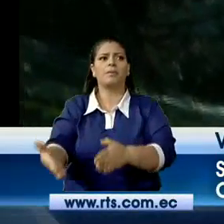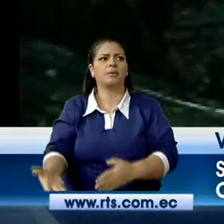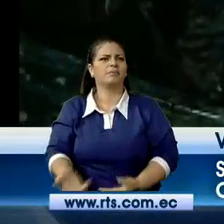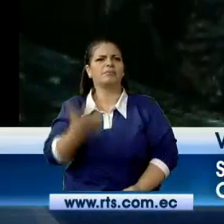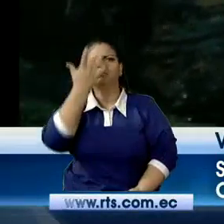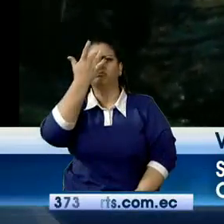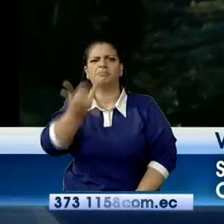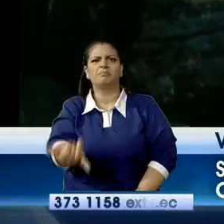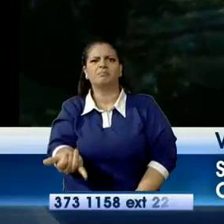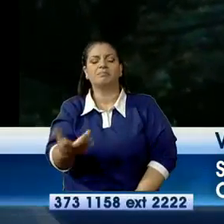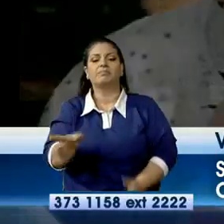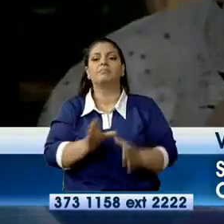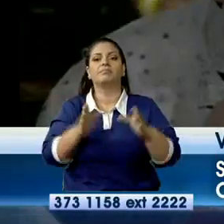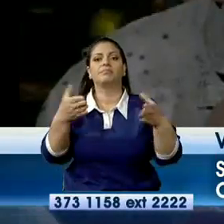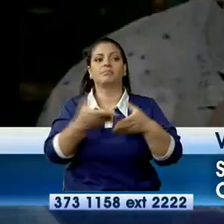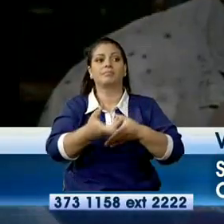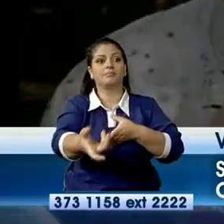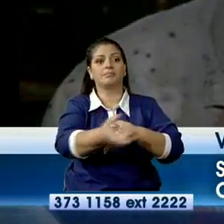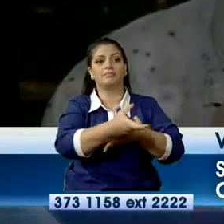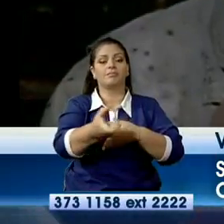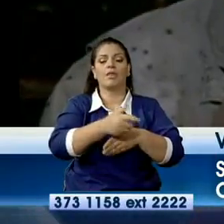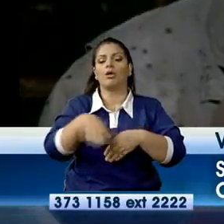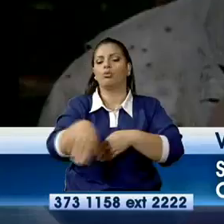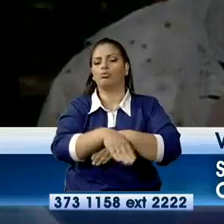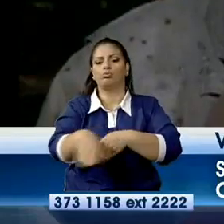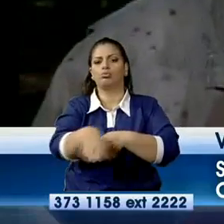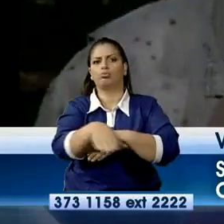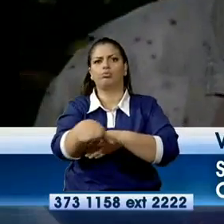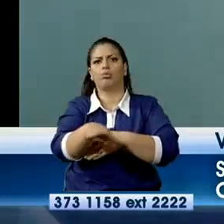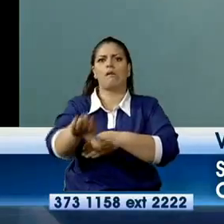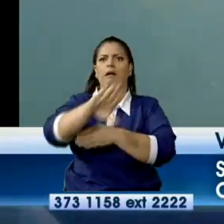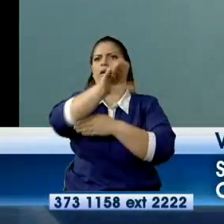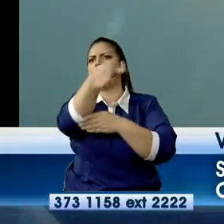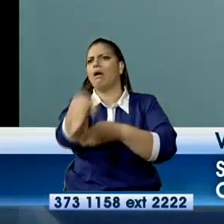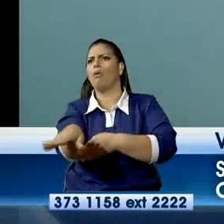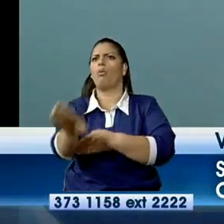bloquea los parqueos, entonces las unidades no pueden subir.